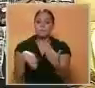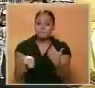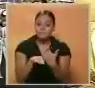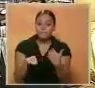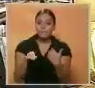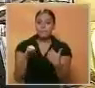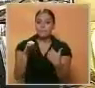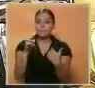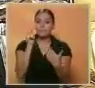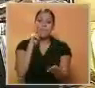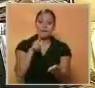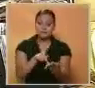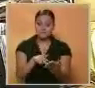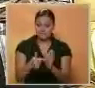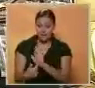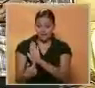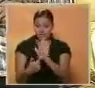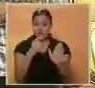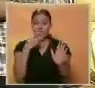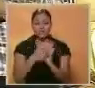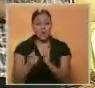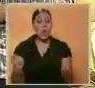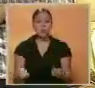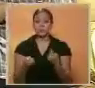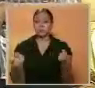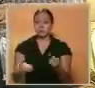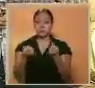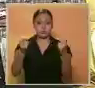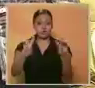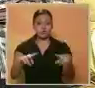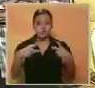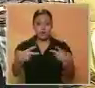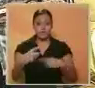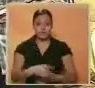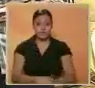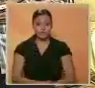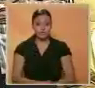personas que han participado en este evento y es sobre el populismo, el nuevo populismo pues